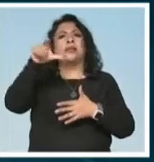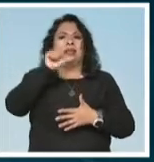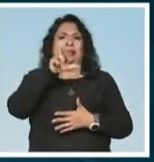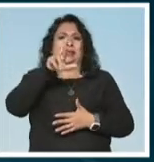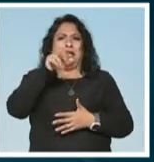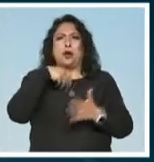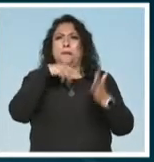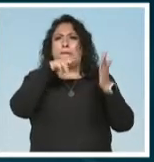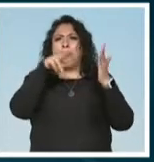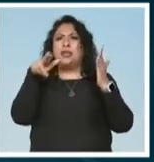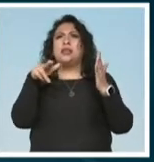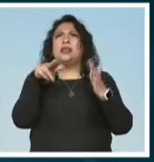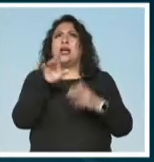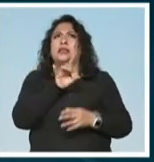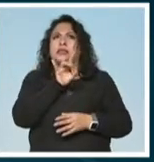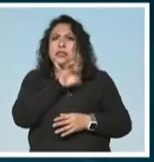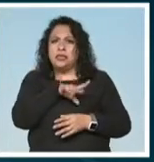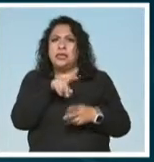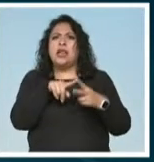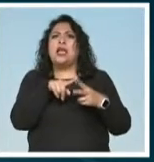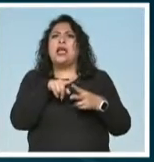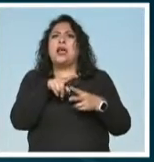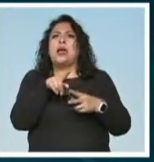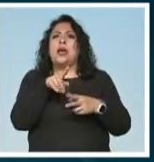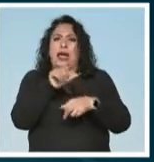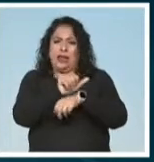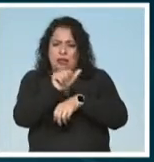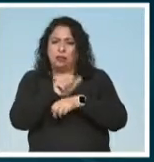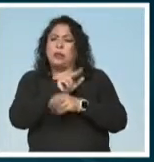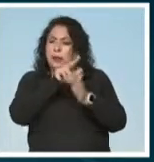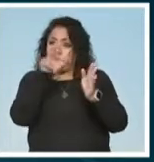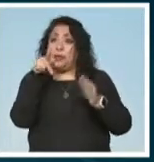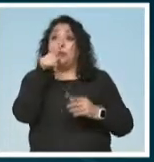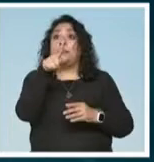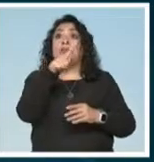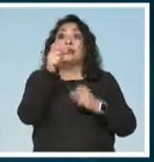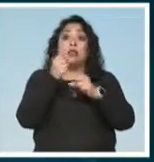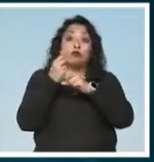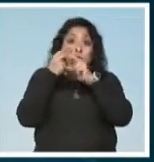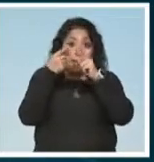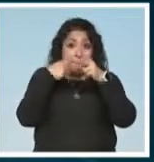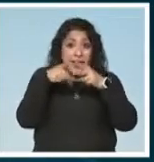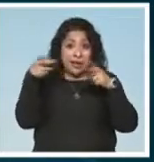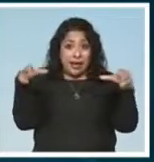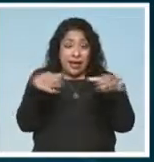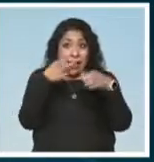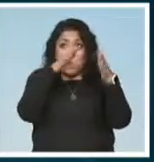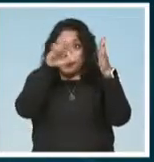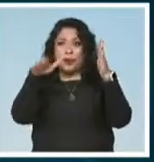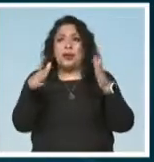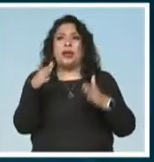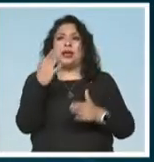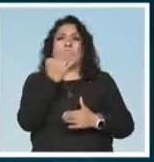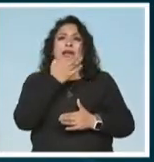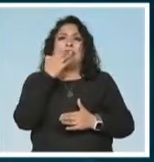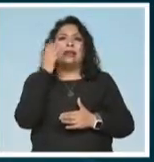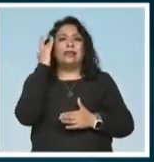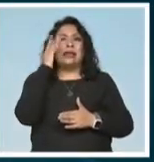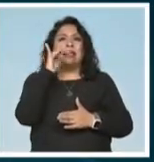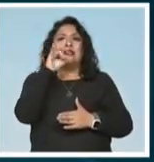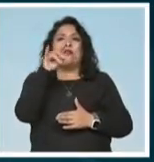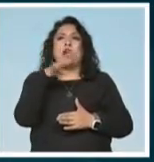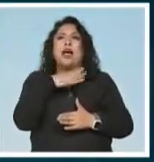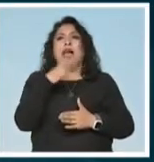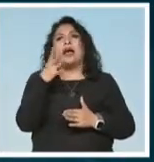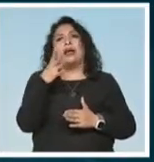Siqueiros pinta en Chile y en Buenos Aires. A 100 años de inicio de este movimiento, el Colegio de San Ildefonso